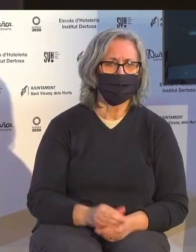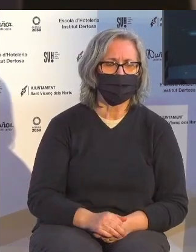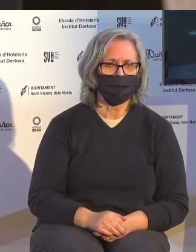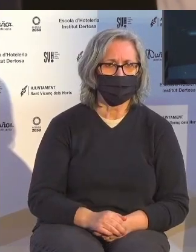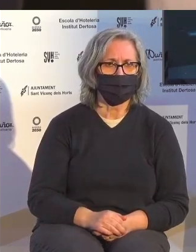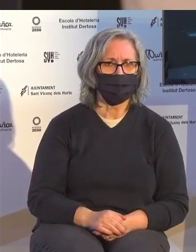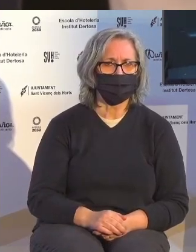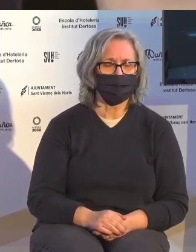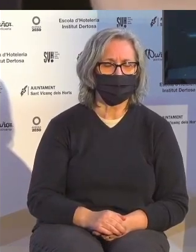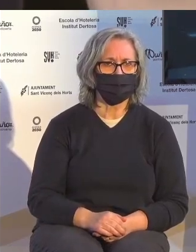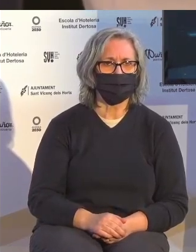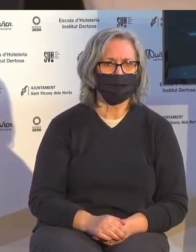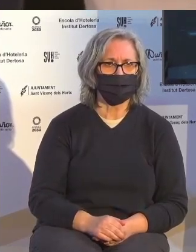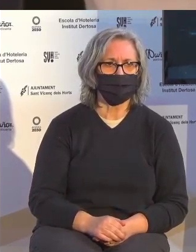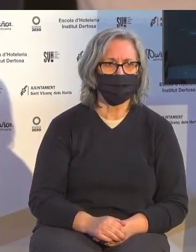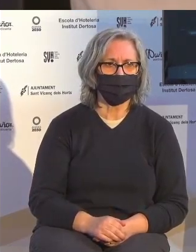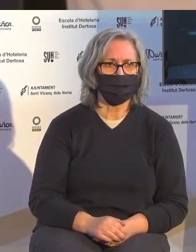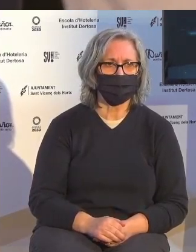uno más